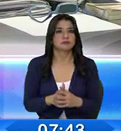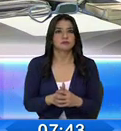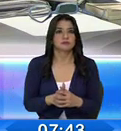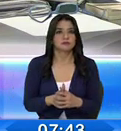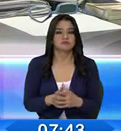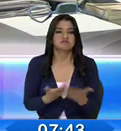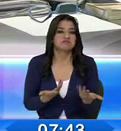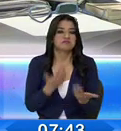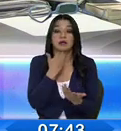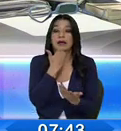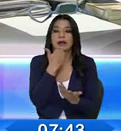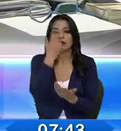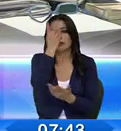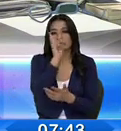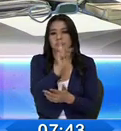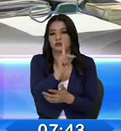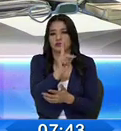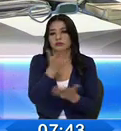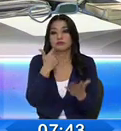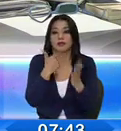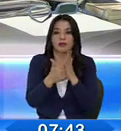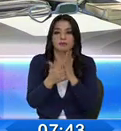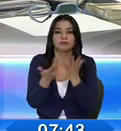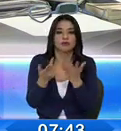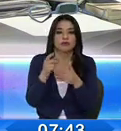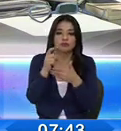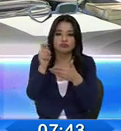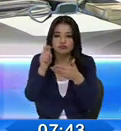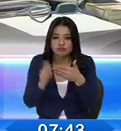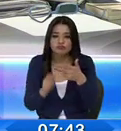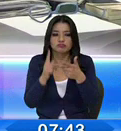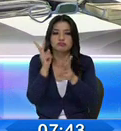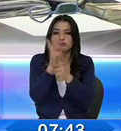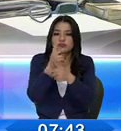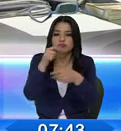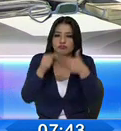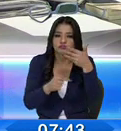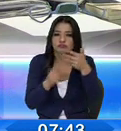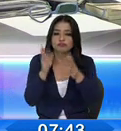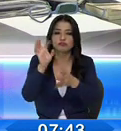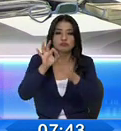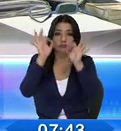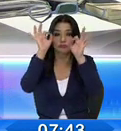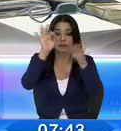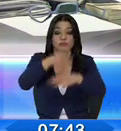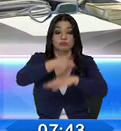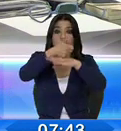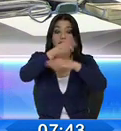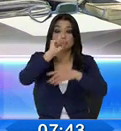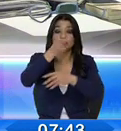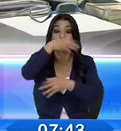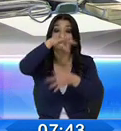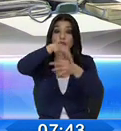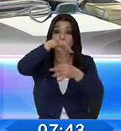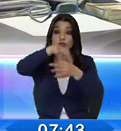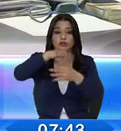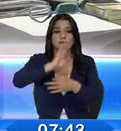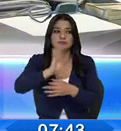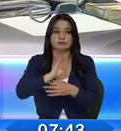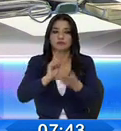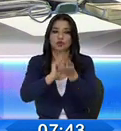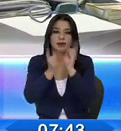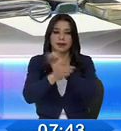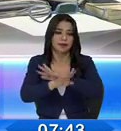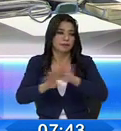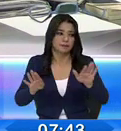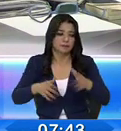mayor criterio me refiero a méritos a filtros a provisiones a requisitos se designa autoridades sólo por la votación me parece que no habríamos cambiado